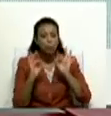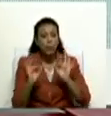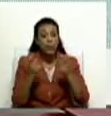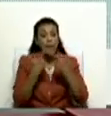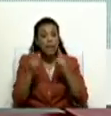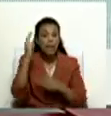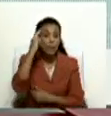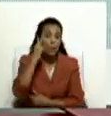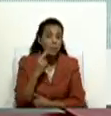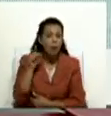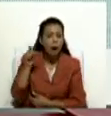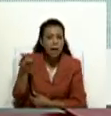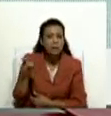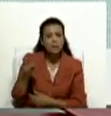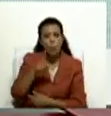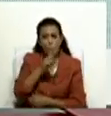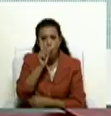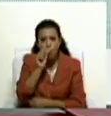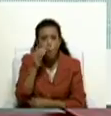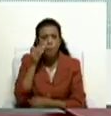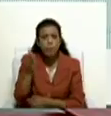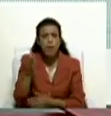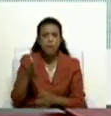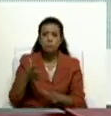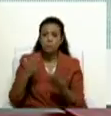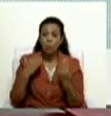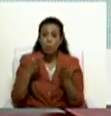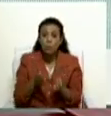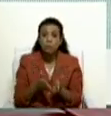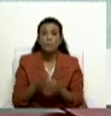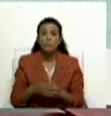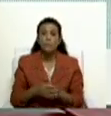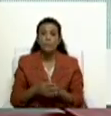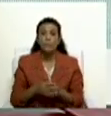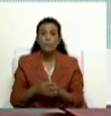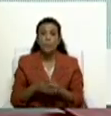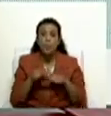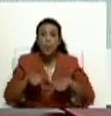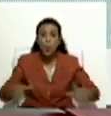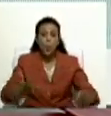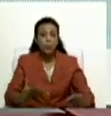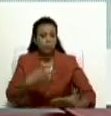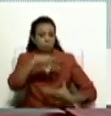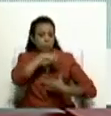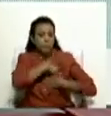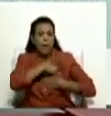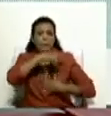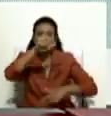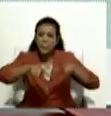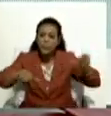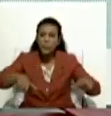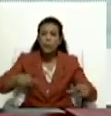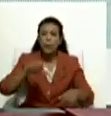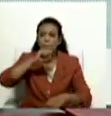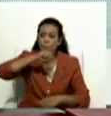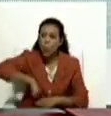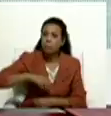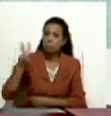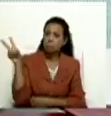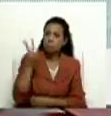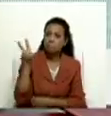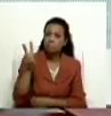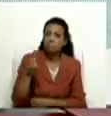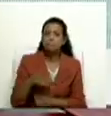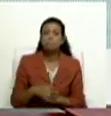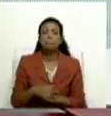libertador Simón Bolívar que se encuentra en los corazones de las verdaderas Patriotas y